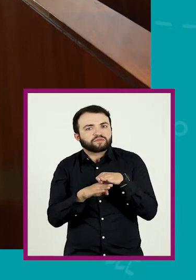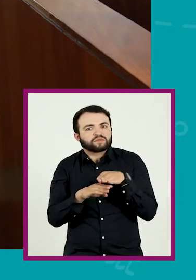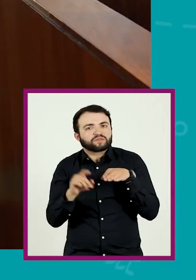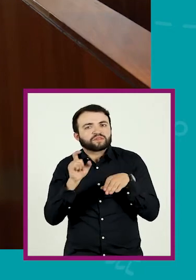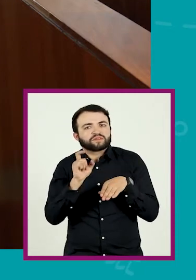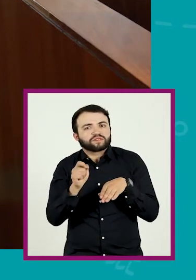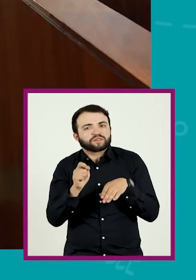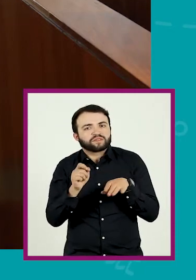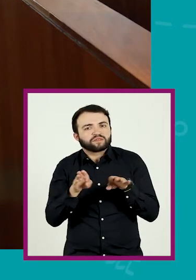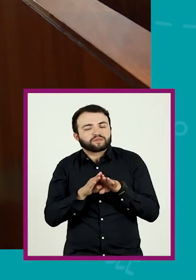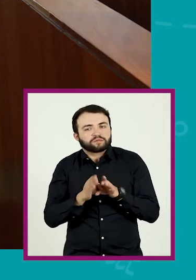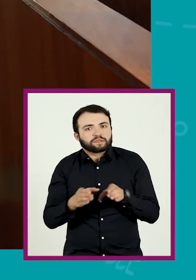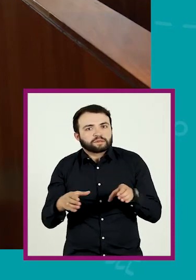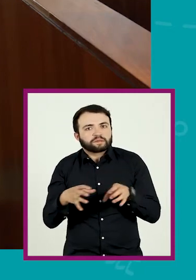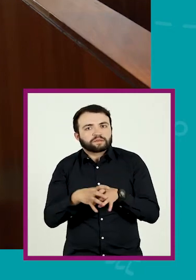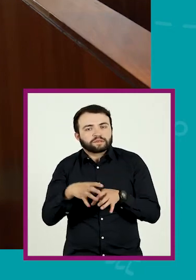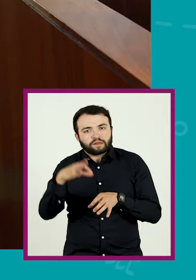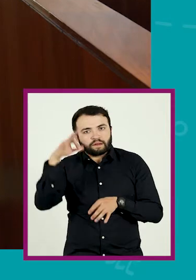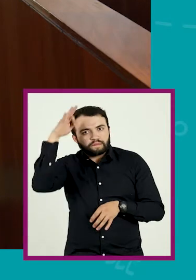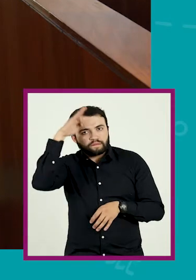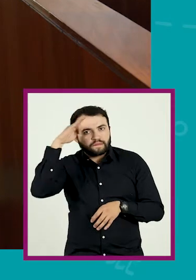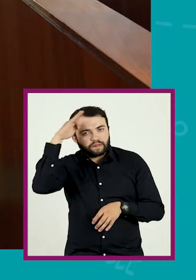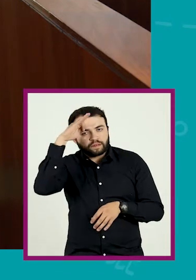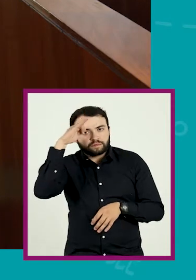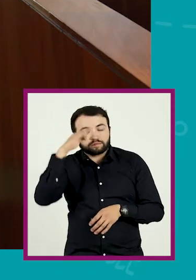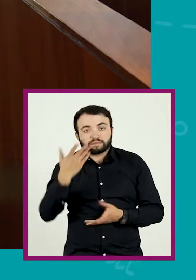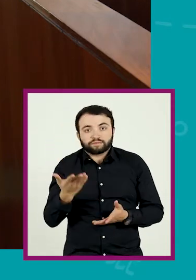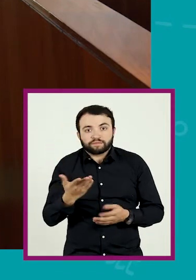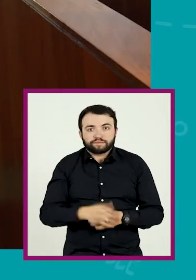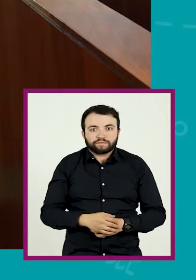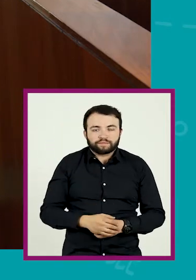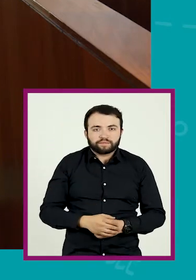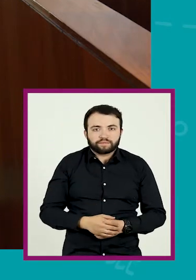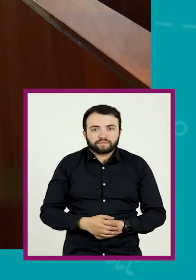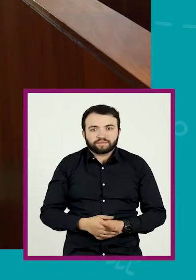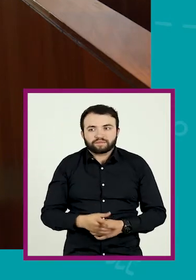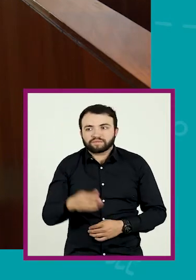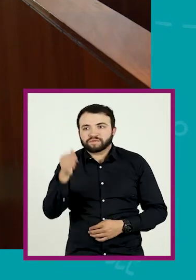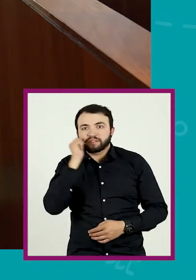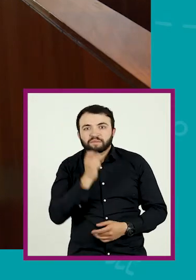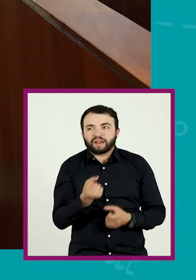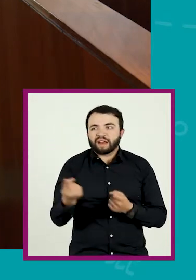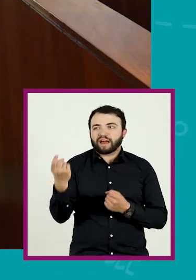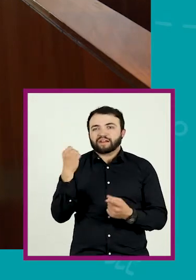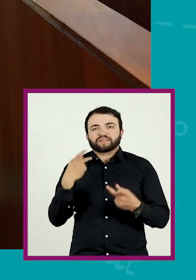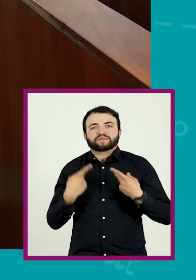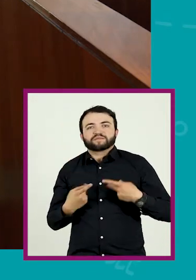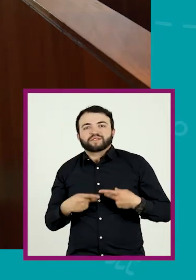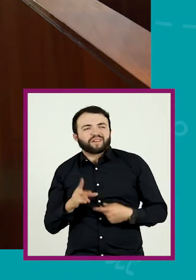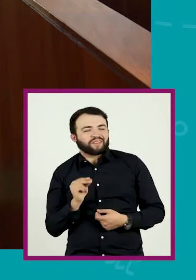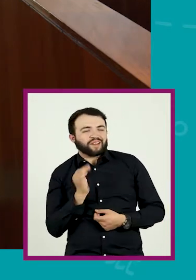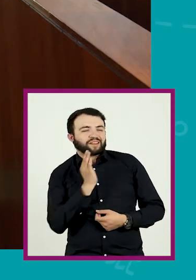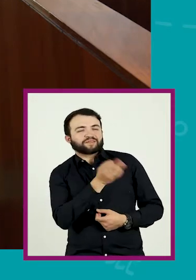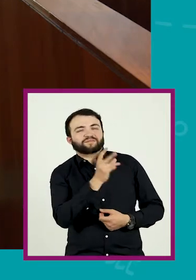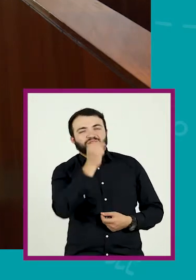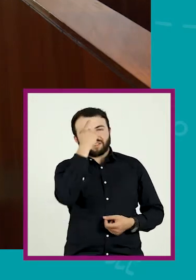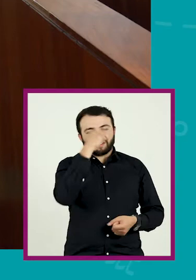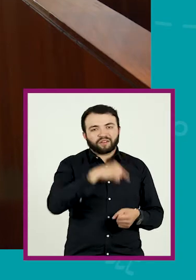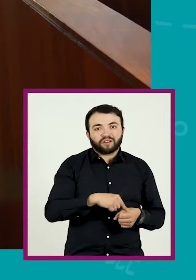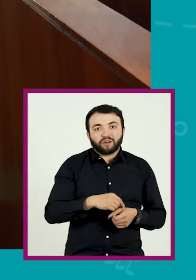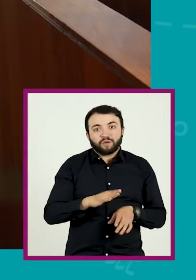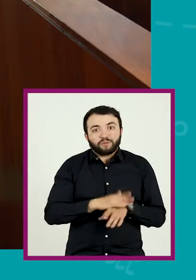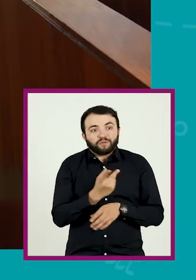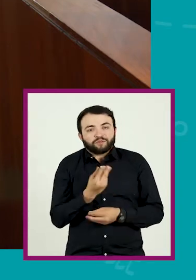posibilidades que encierra la filosofía, que no siempre son aceptables porque pueden desbordarse, pueden ser